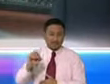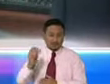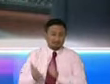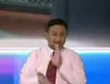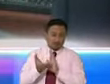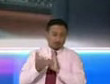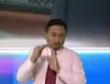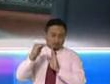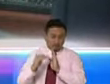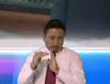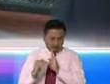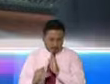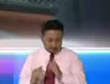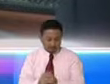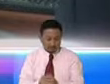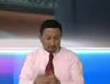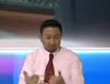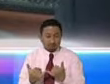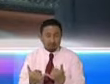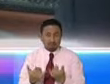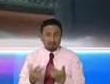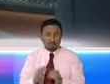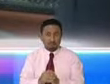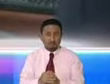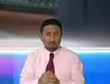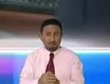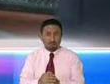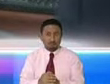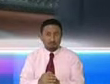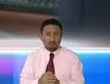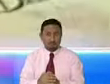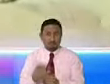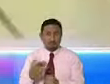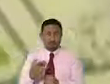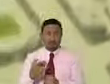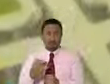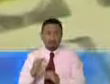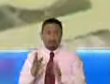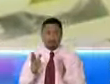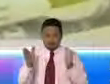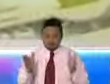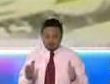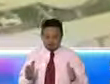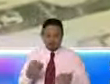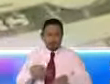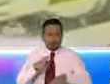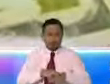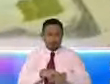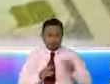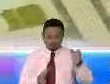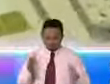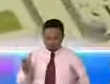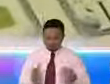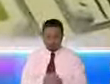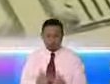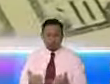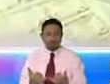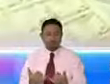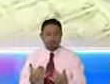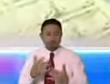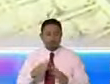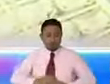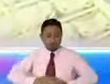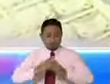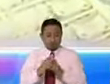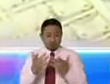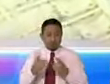de que estamos dentro de parámetros, podríamos decir, normales. Indica que ante esta ligera recuperación se hace urgente un